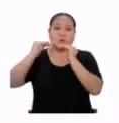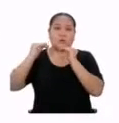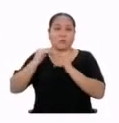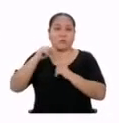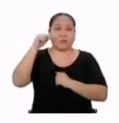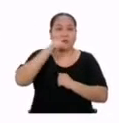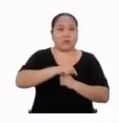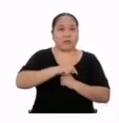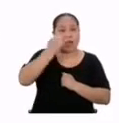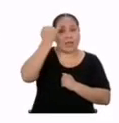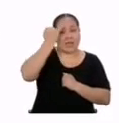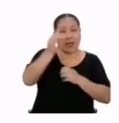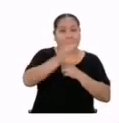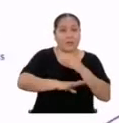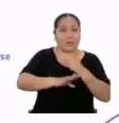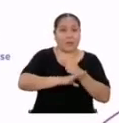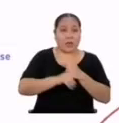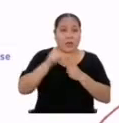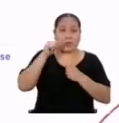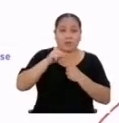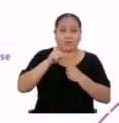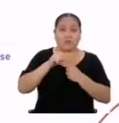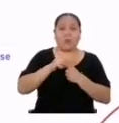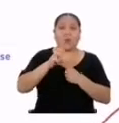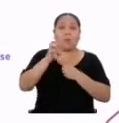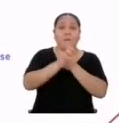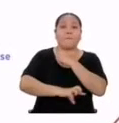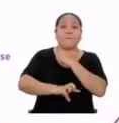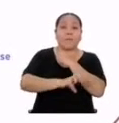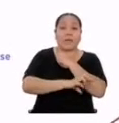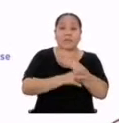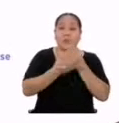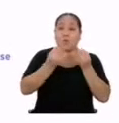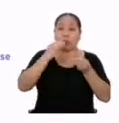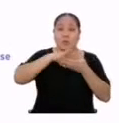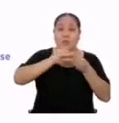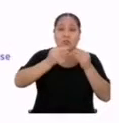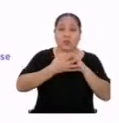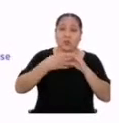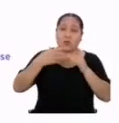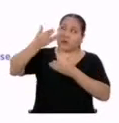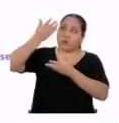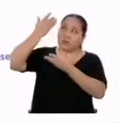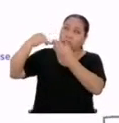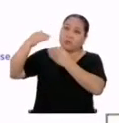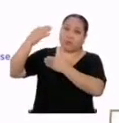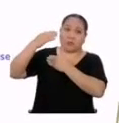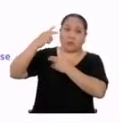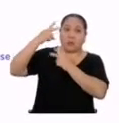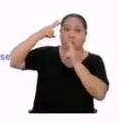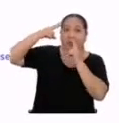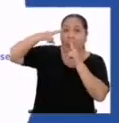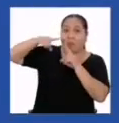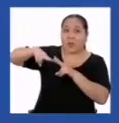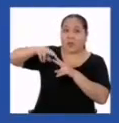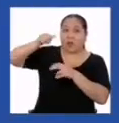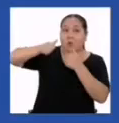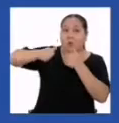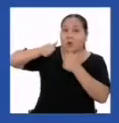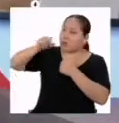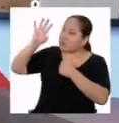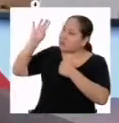país milenario, deberíamos buscar las reservas productivas y morales en la memoria de nuestros ancestros. ¿Qué más